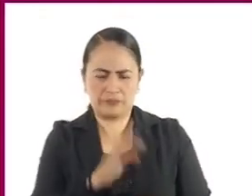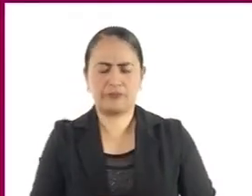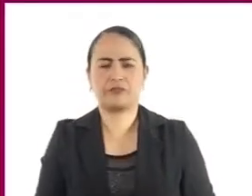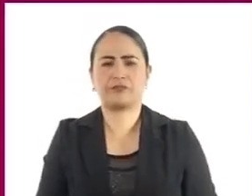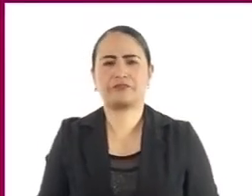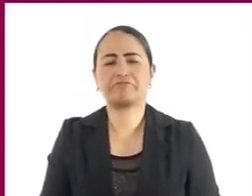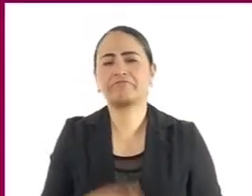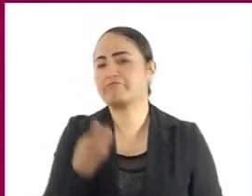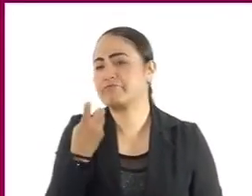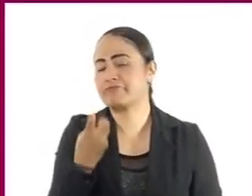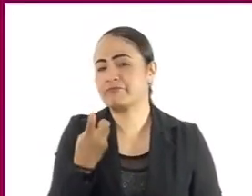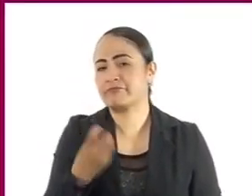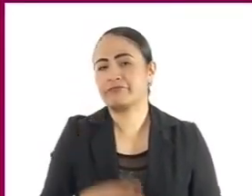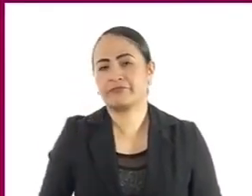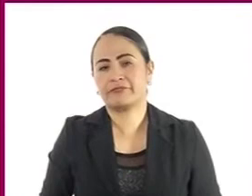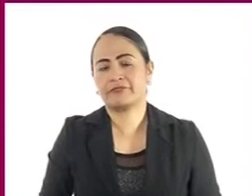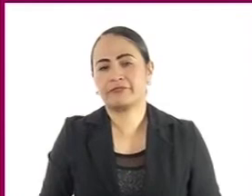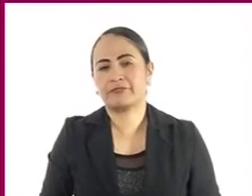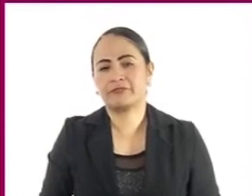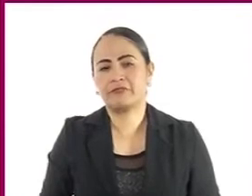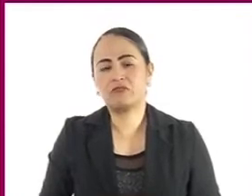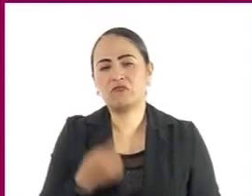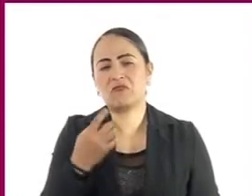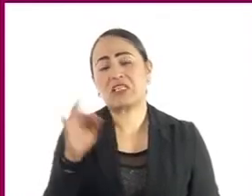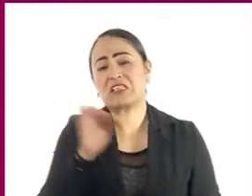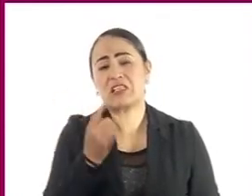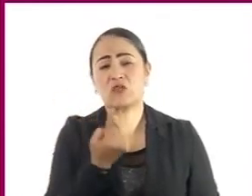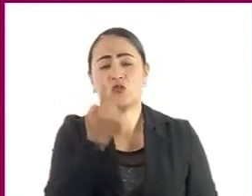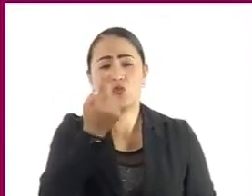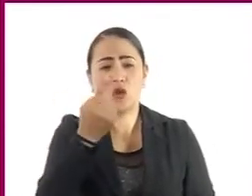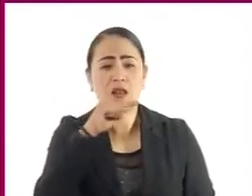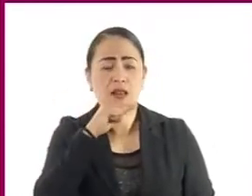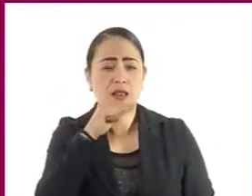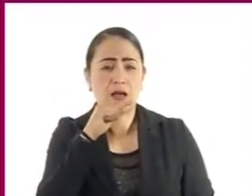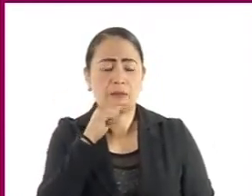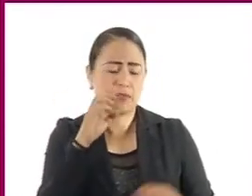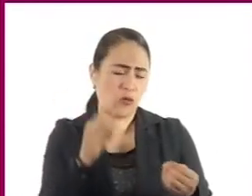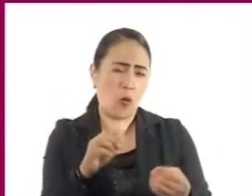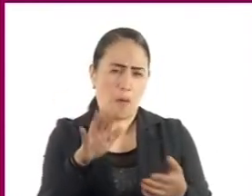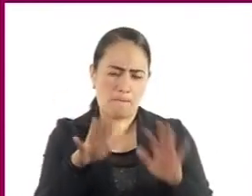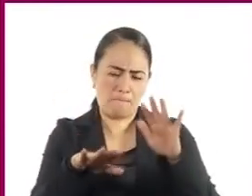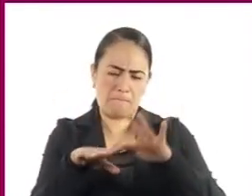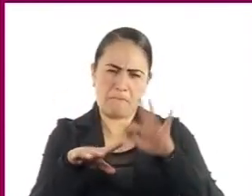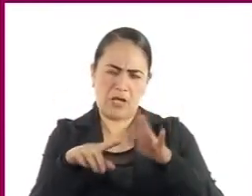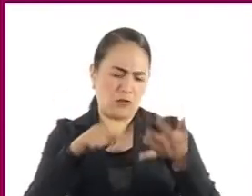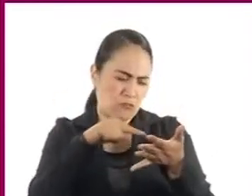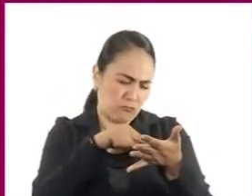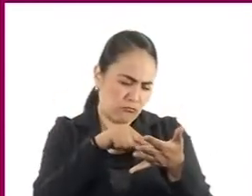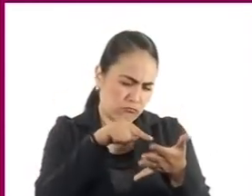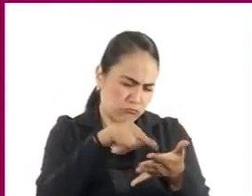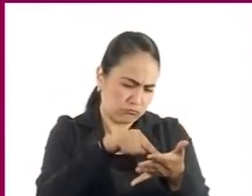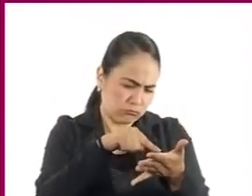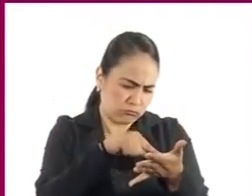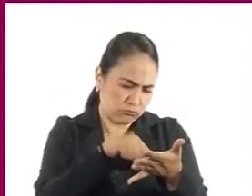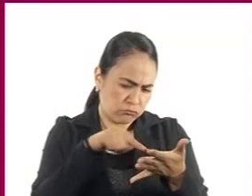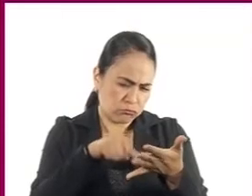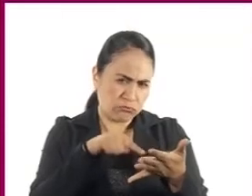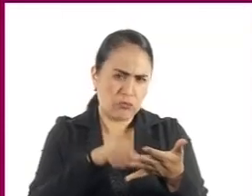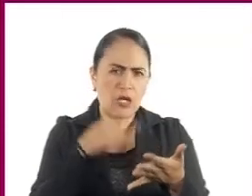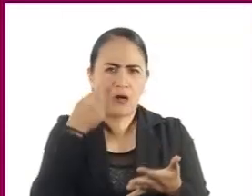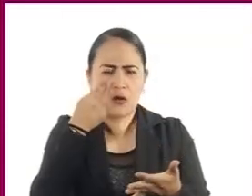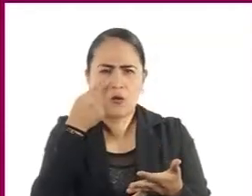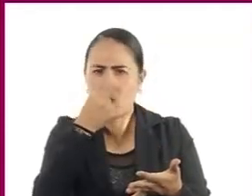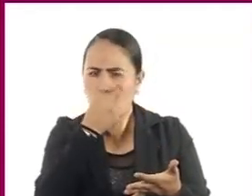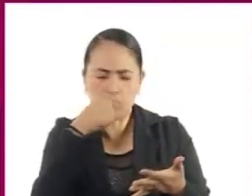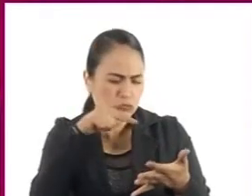es, en este caso pueden utilizar un lápiz o su mano para guiar su lectura. El objetivo es que sus ojos alcancen